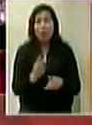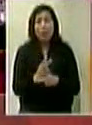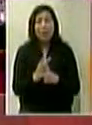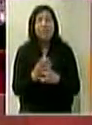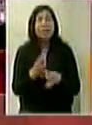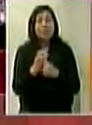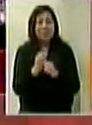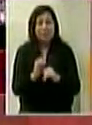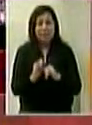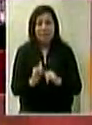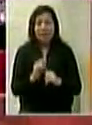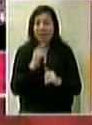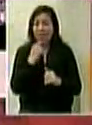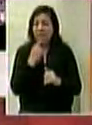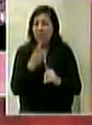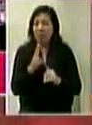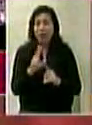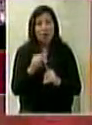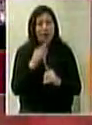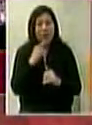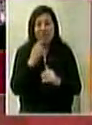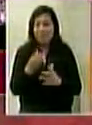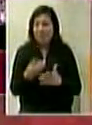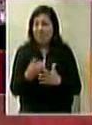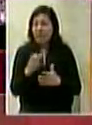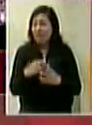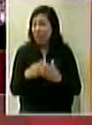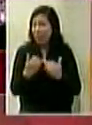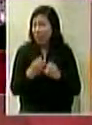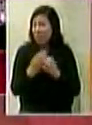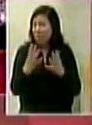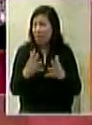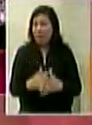se ha consolidado y esas declaraciones no son de la fecha.